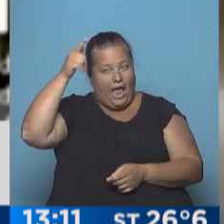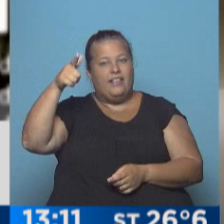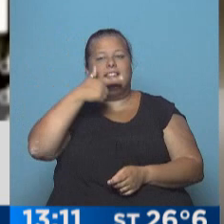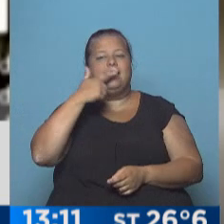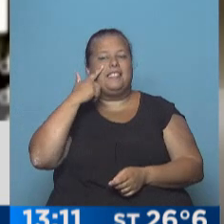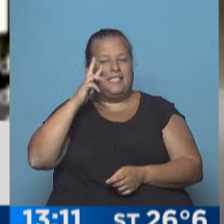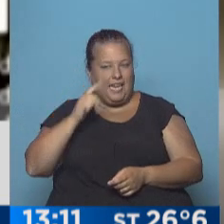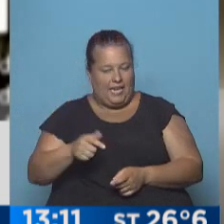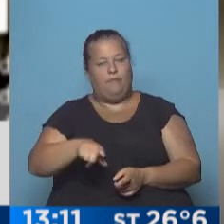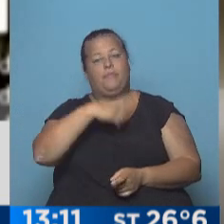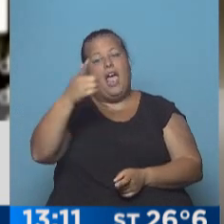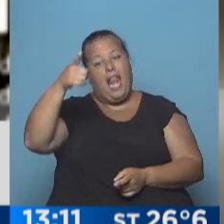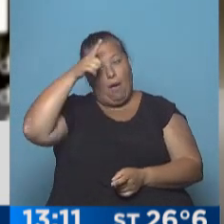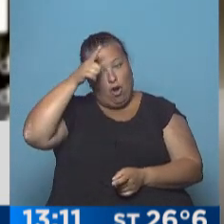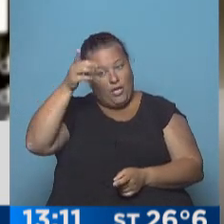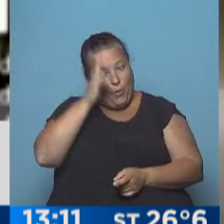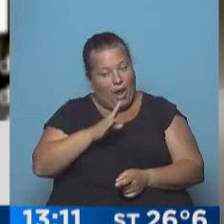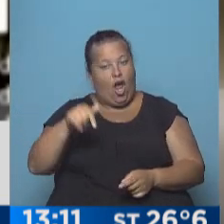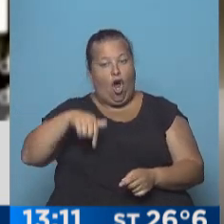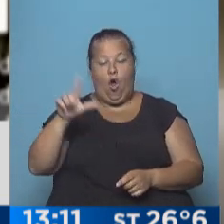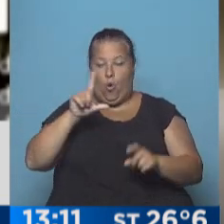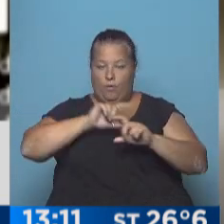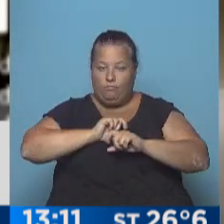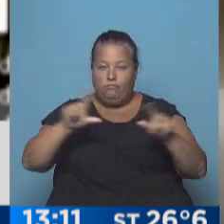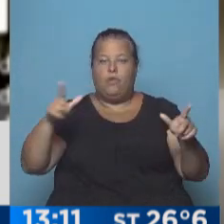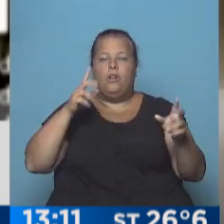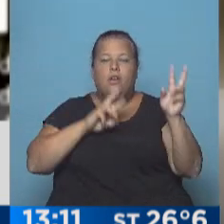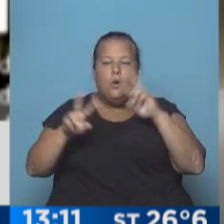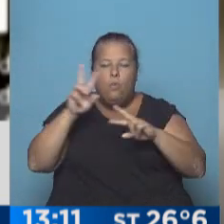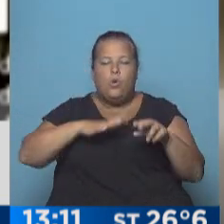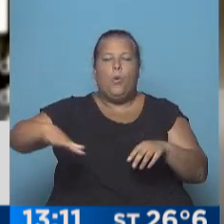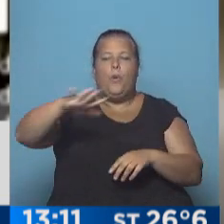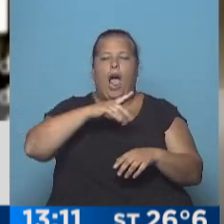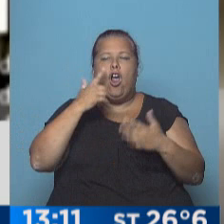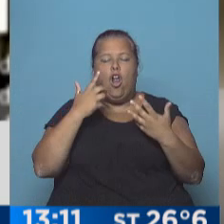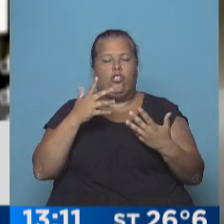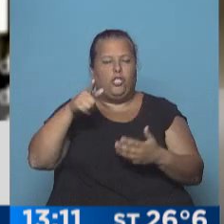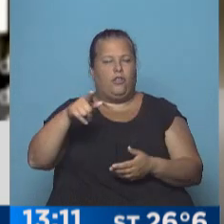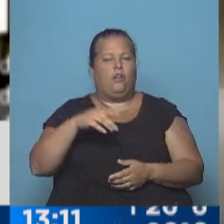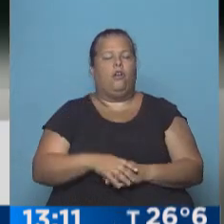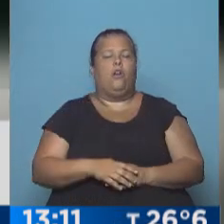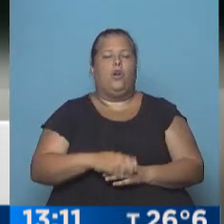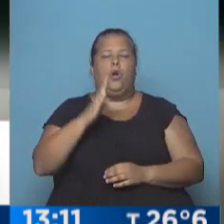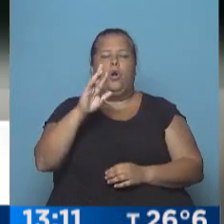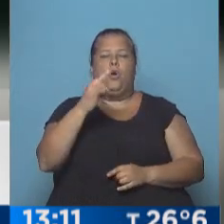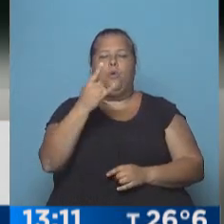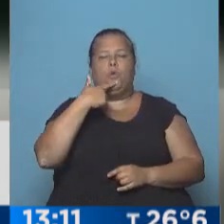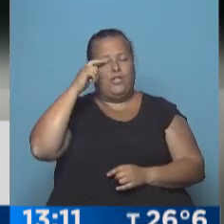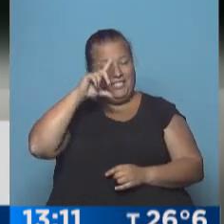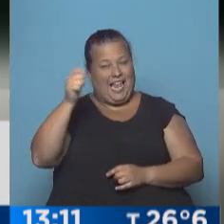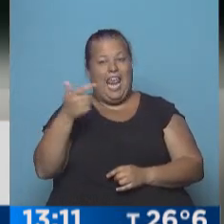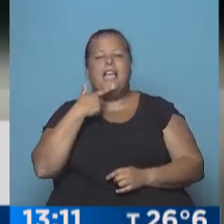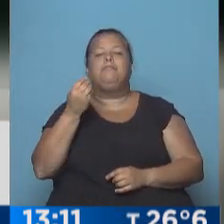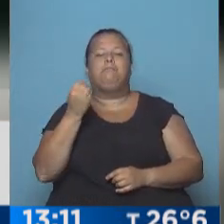Siria. En tanto, la policía belga lanzó este lunes una operación cerrojo en el barrio popular de Molenbeek, en Bruselas, con el objetivo de